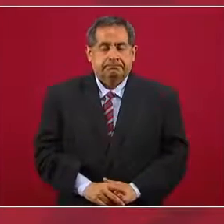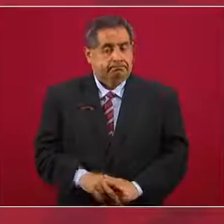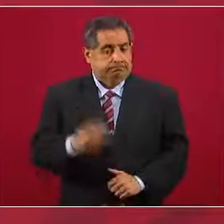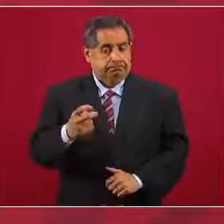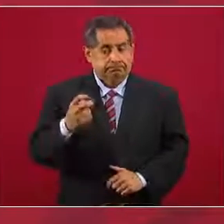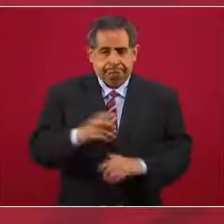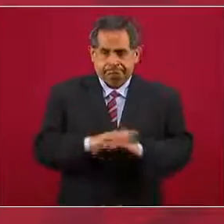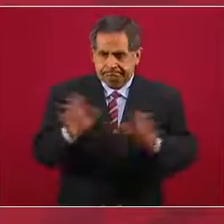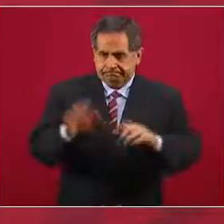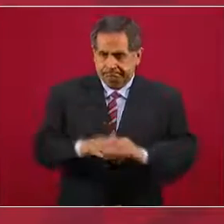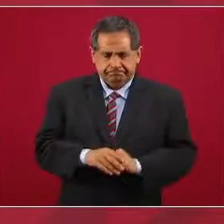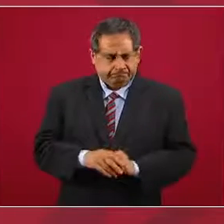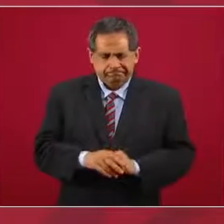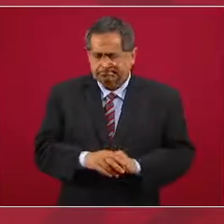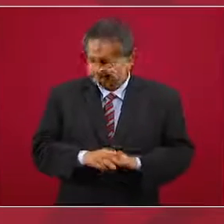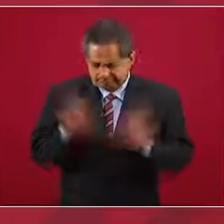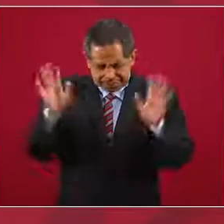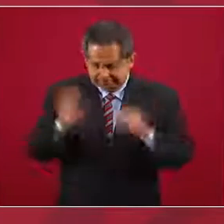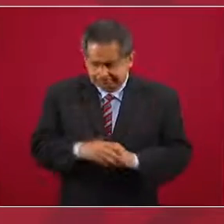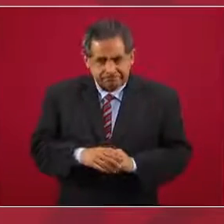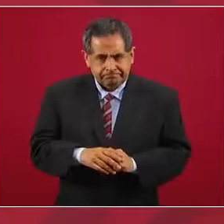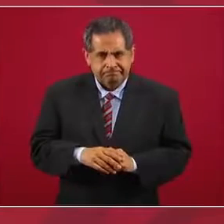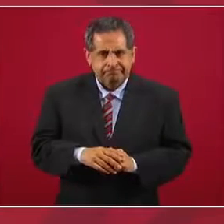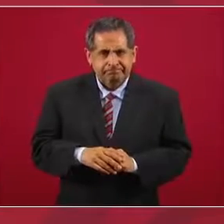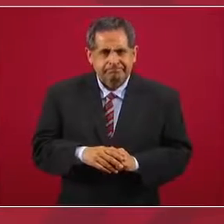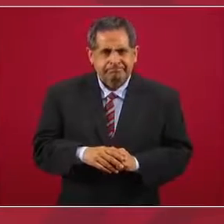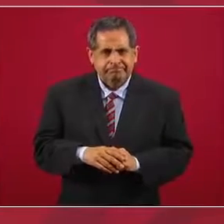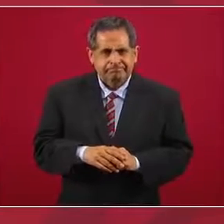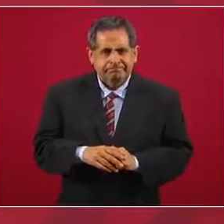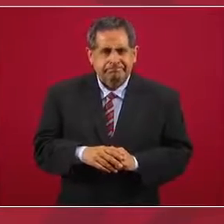Entonces, ya,